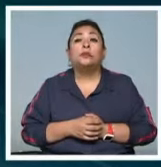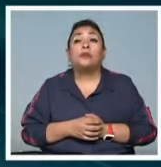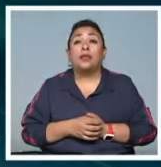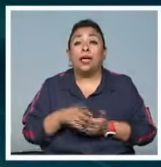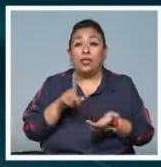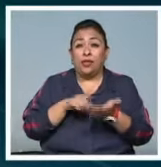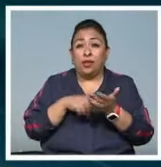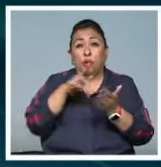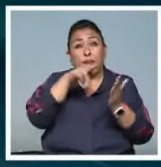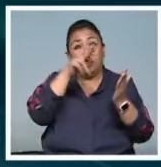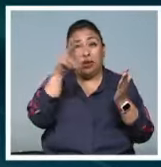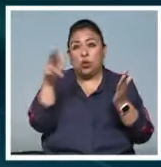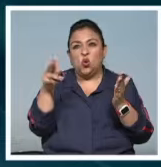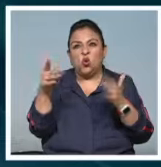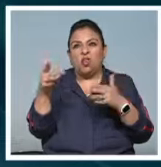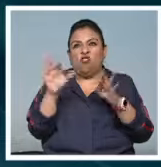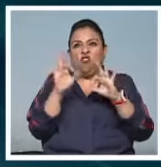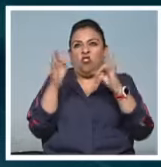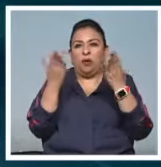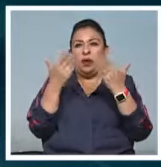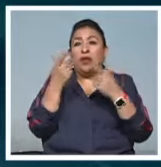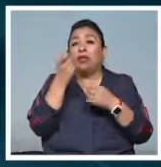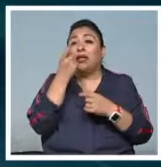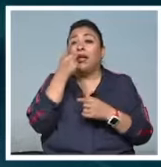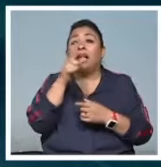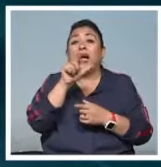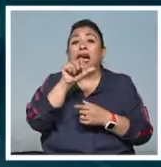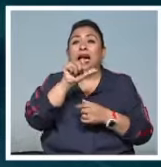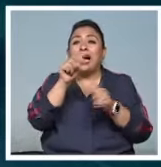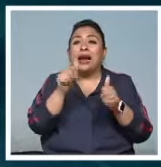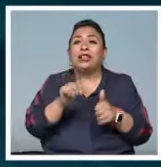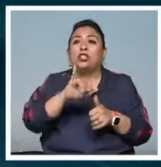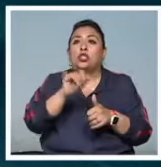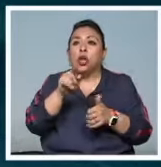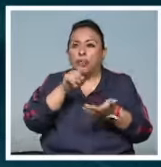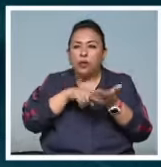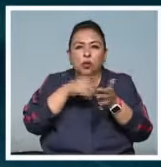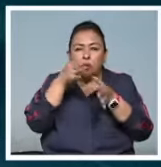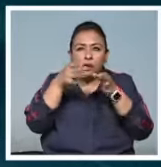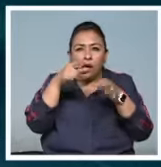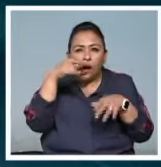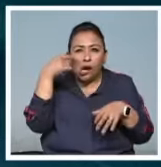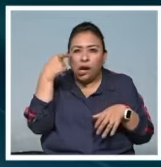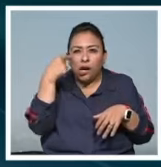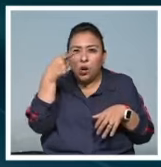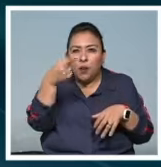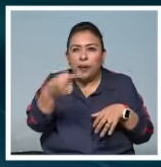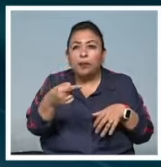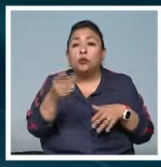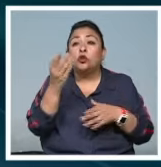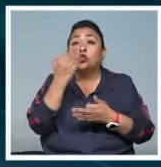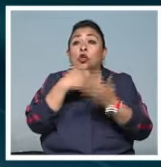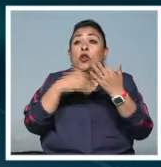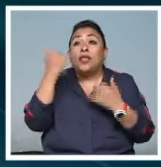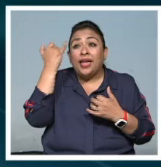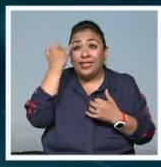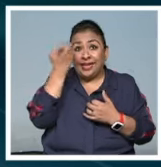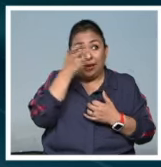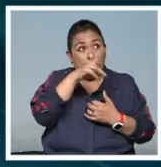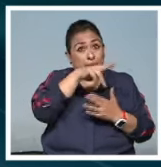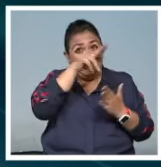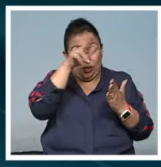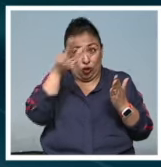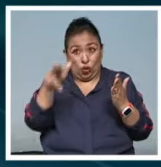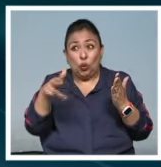Detrás de estas pinturas abstractas del artista Joshua Kahn existen mensajes ocultos. Toda la idea de estas pinturas